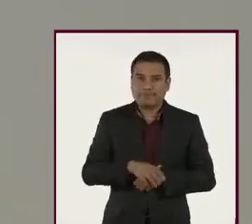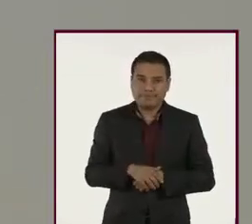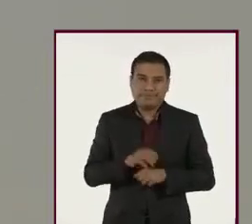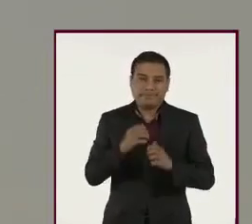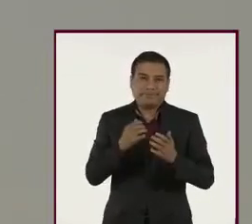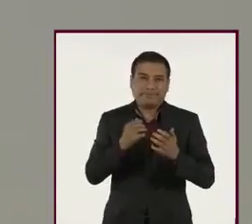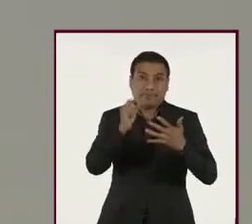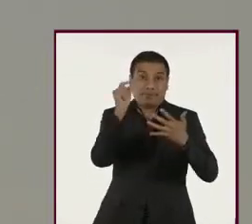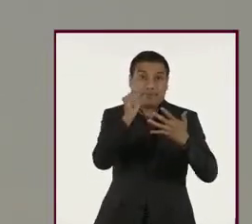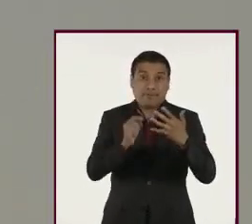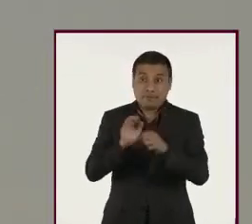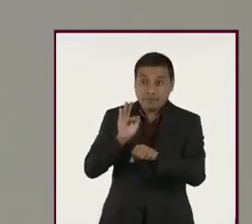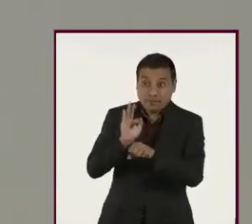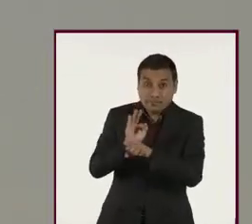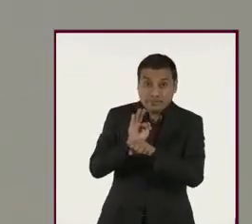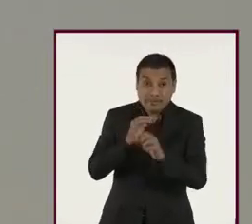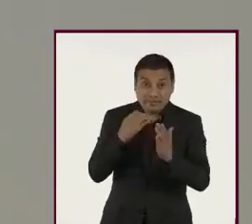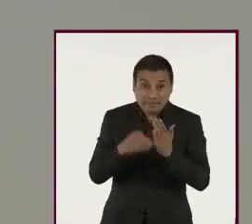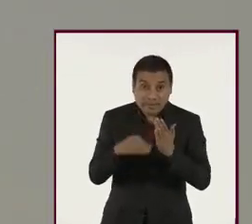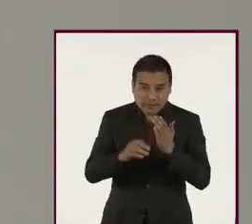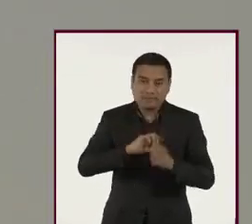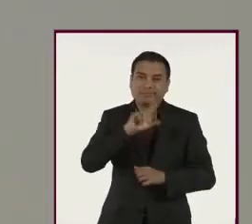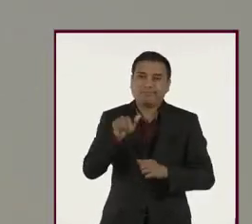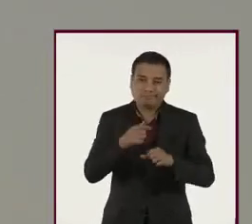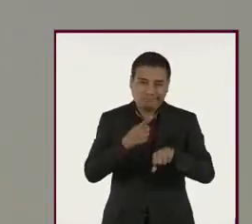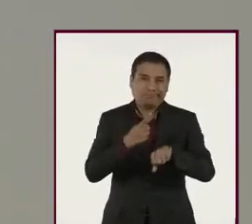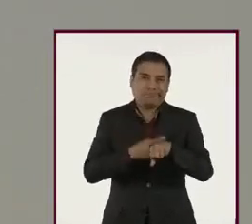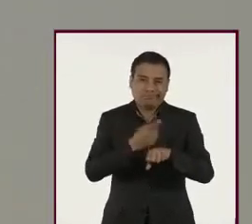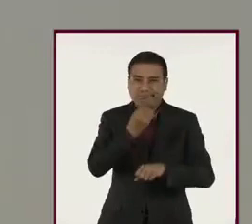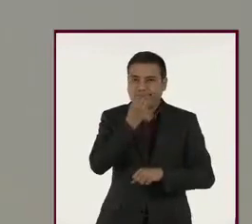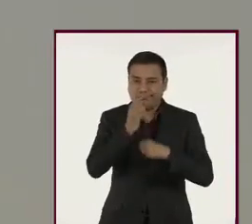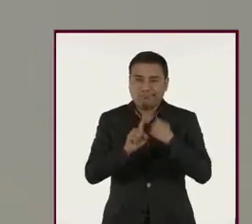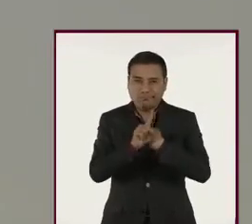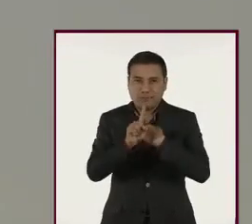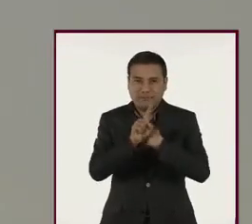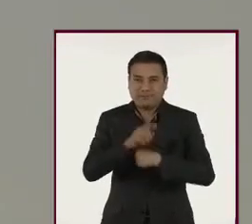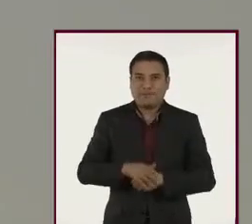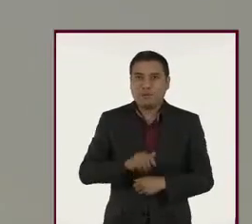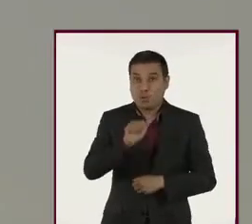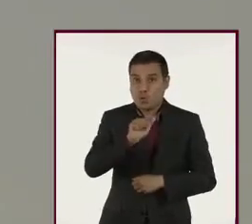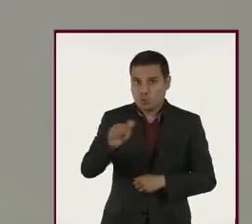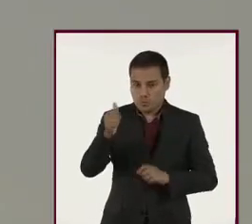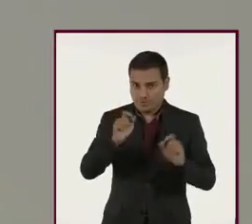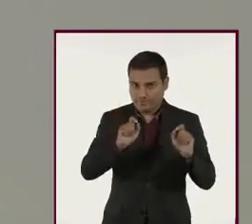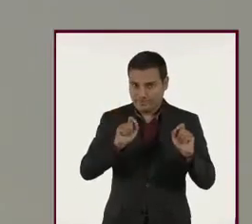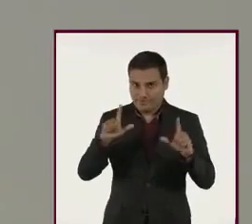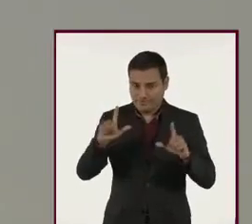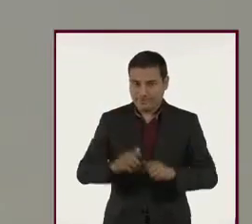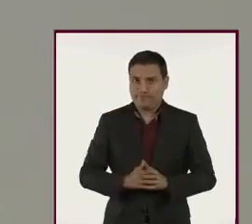que finalmente se presenten estos padecimientos. Bueno, la siguiente, por favor.